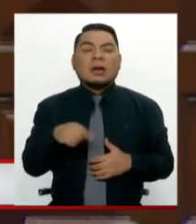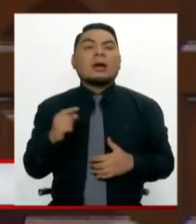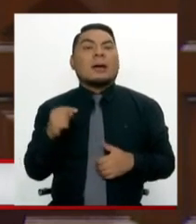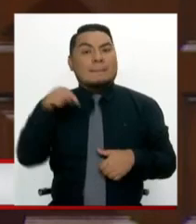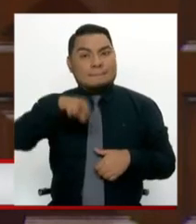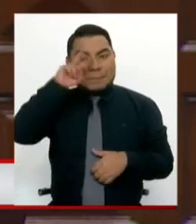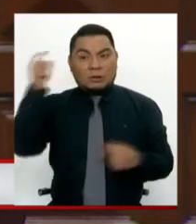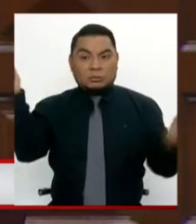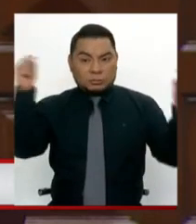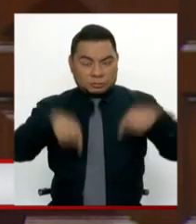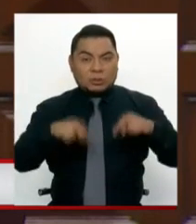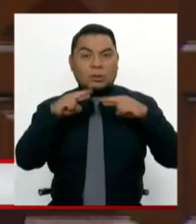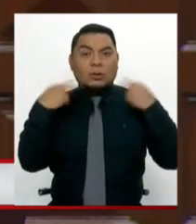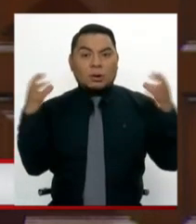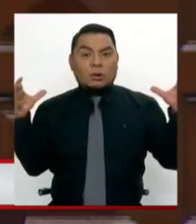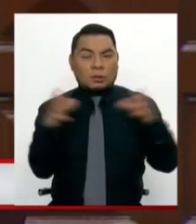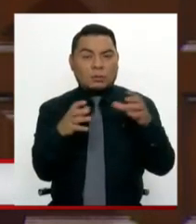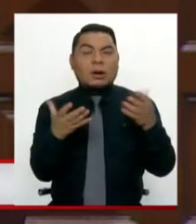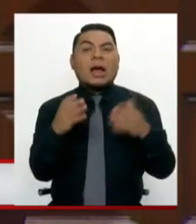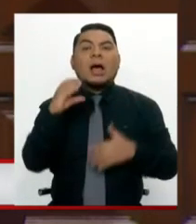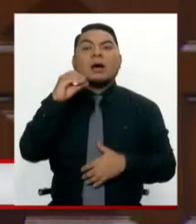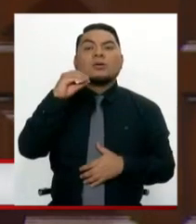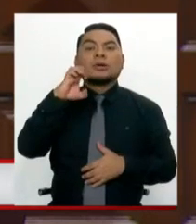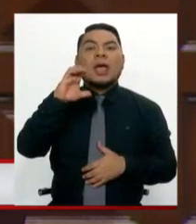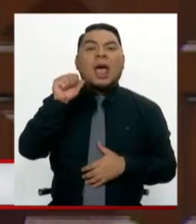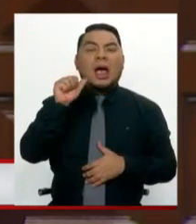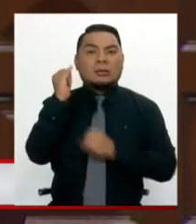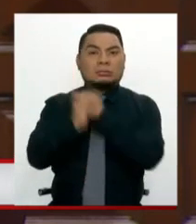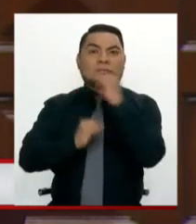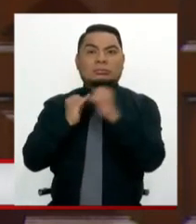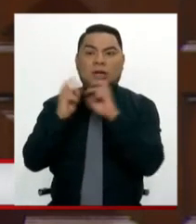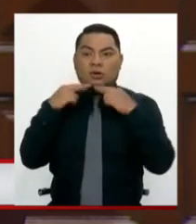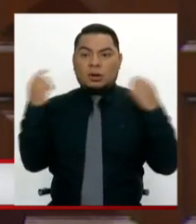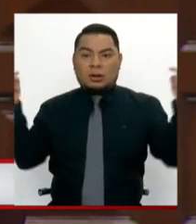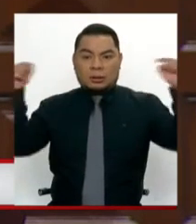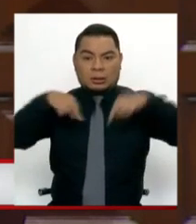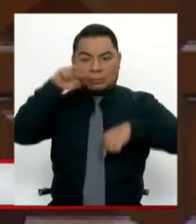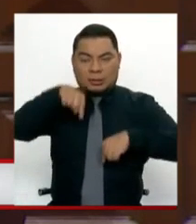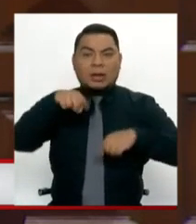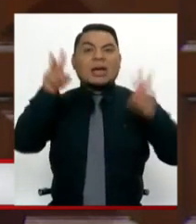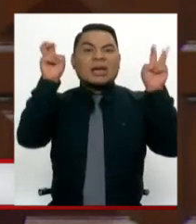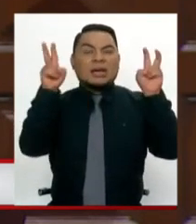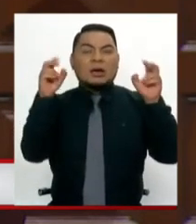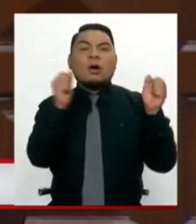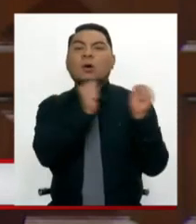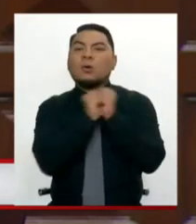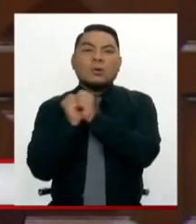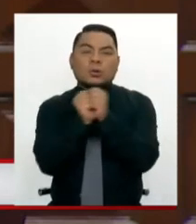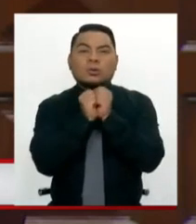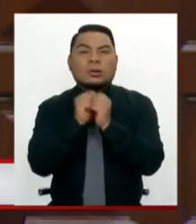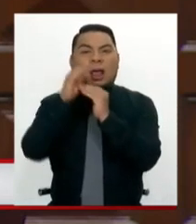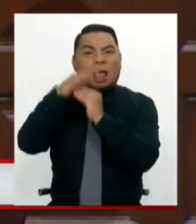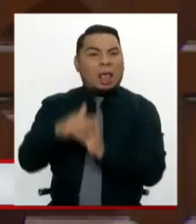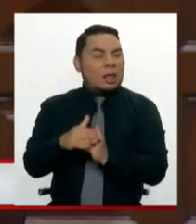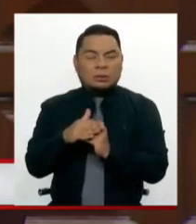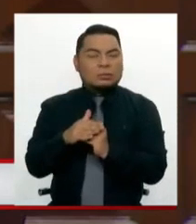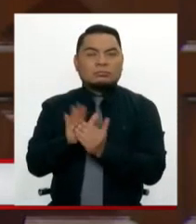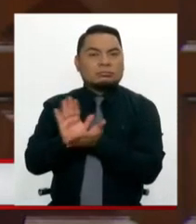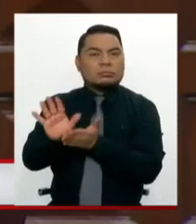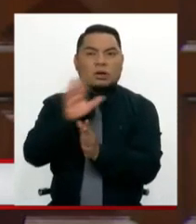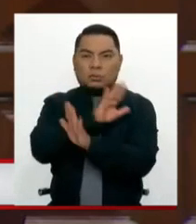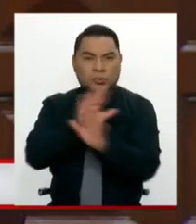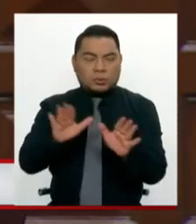ordinario de sesiones de la Asamblea General de la OEA, con el lema Juntos contra la desigualdad y la